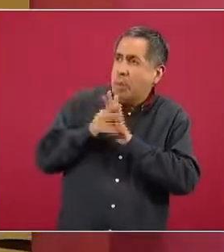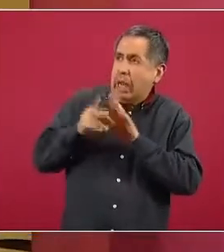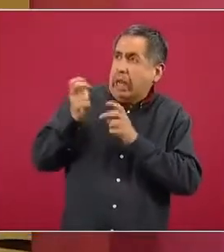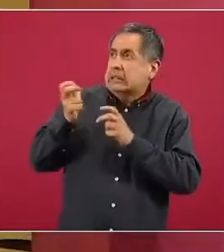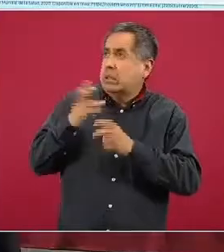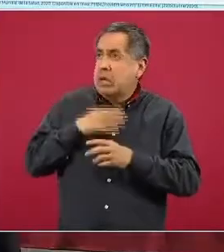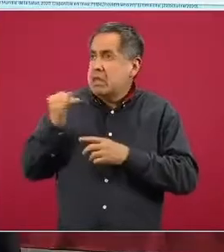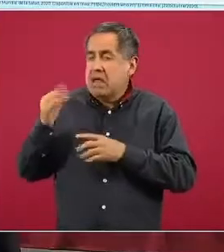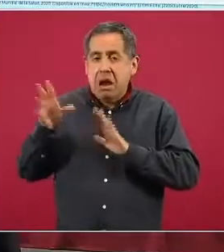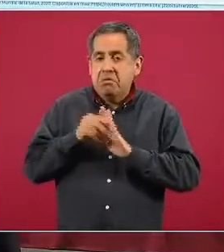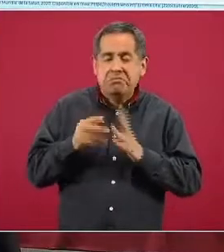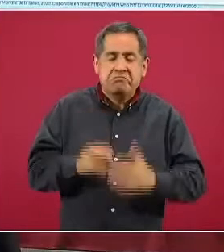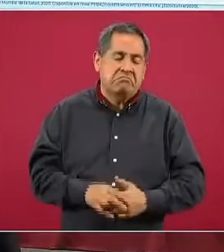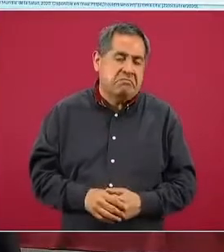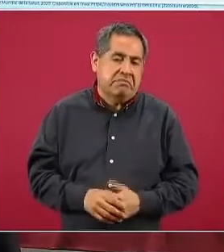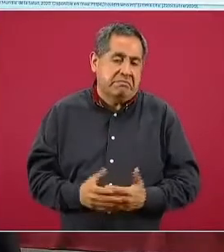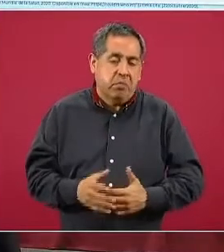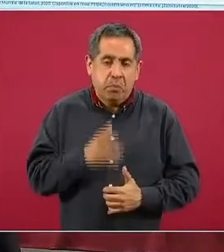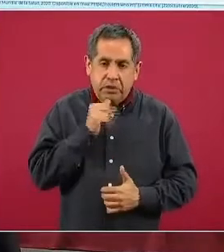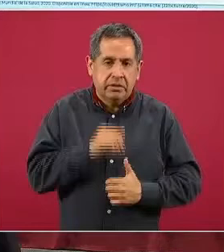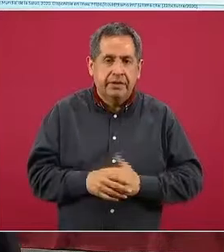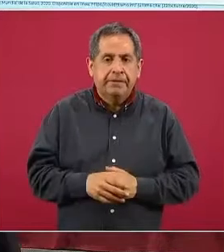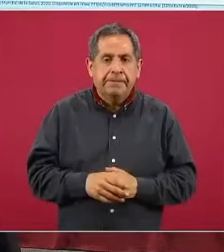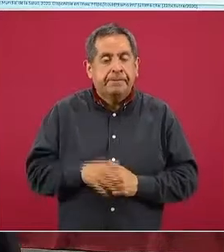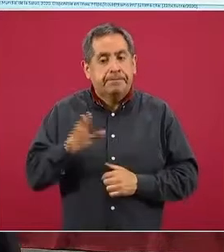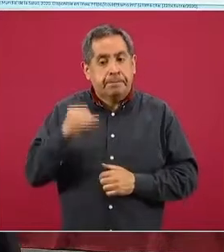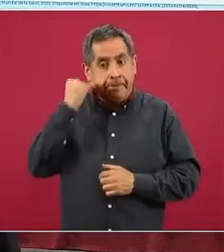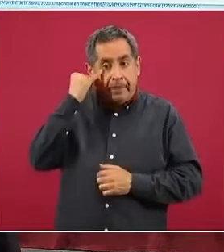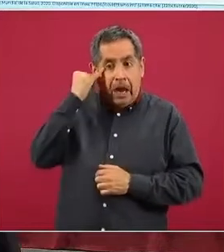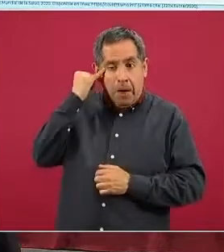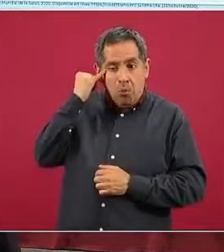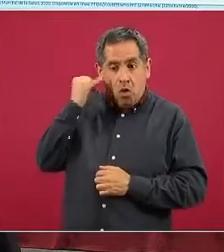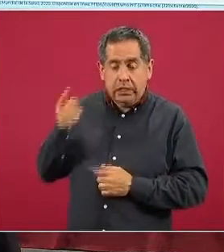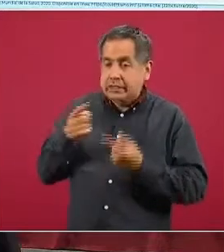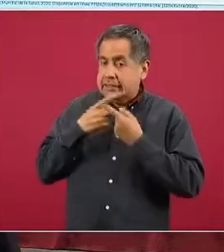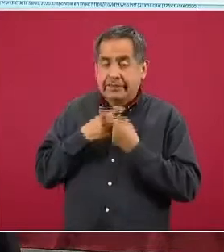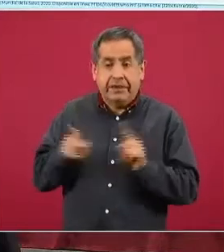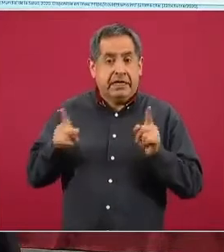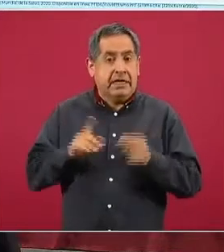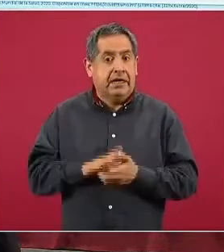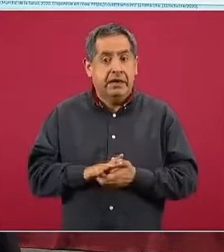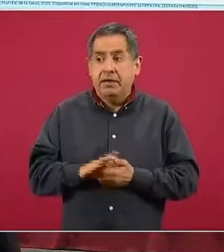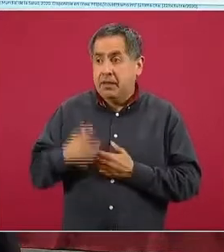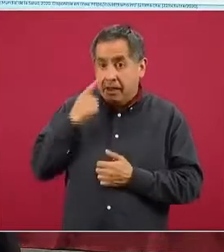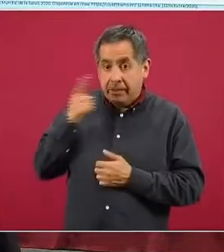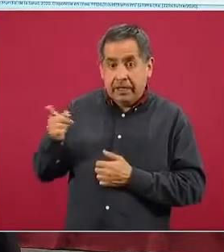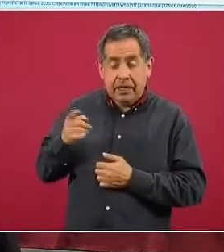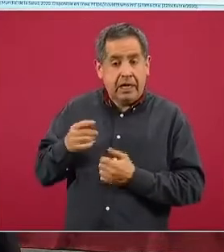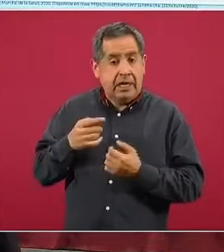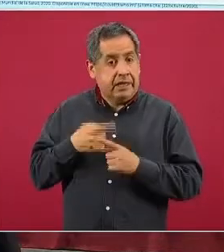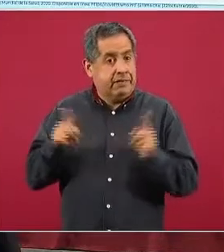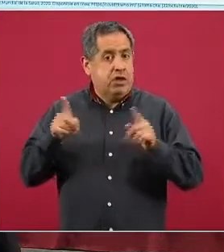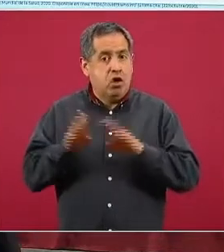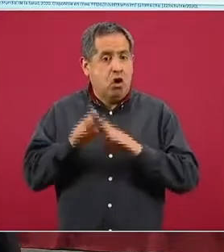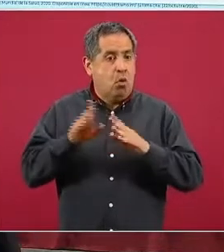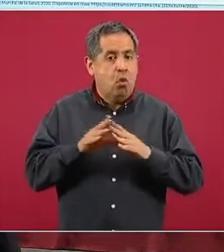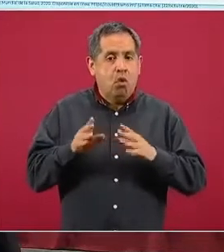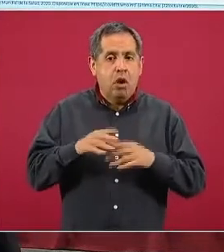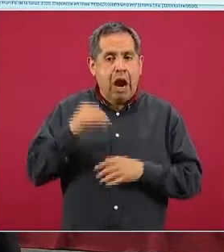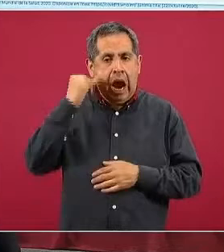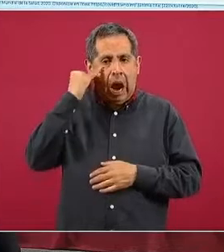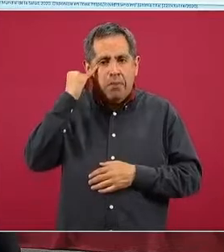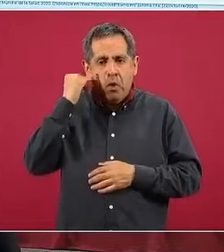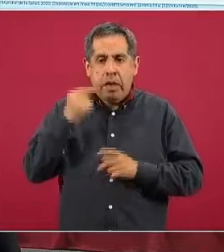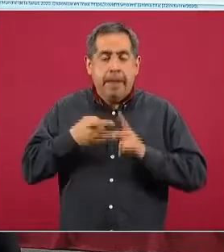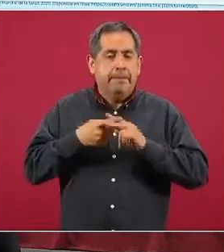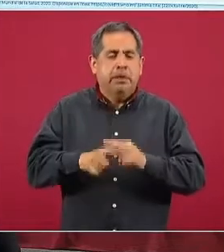La siguiente. Aquí está Japón, muy diferente. Vean ustedes las diferencias enormes entre las curvas epidémicas. Japón entró